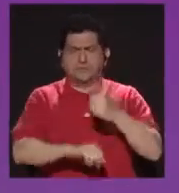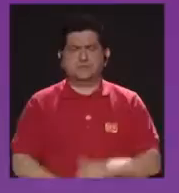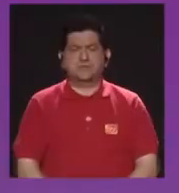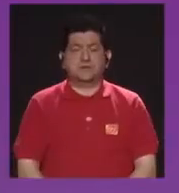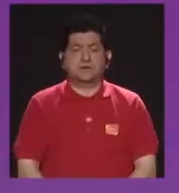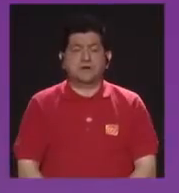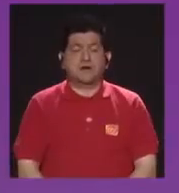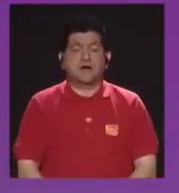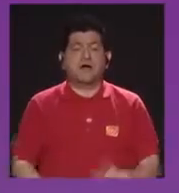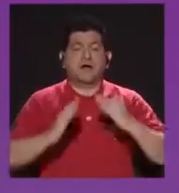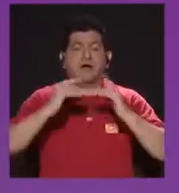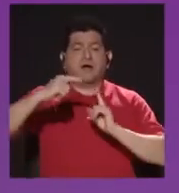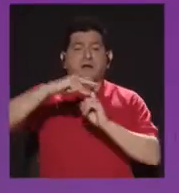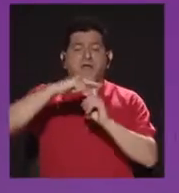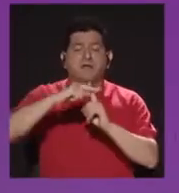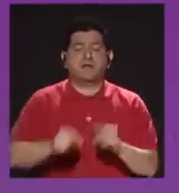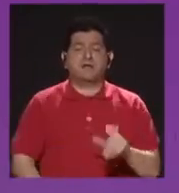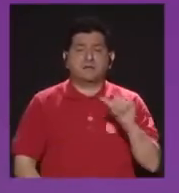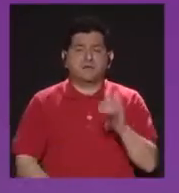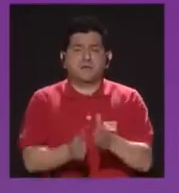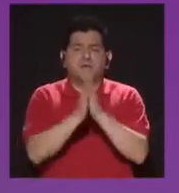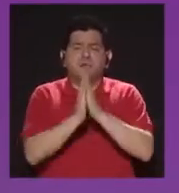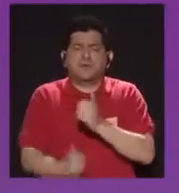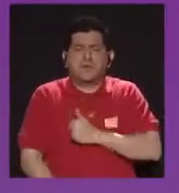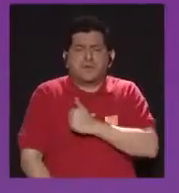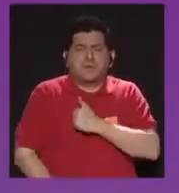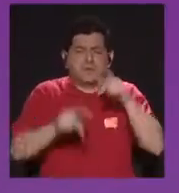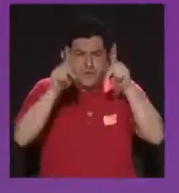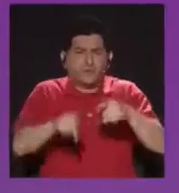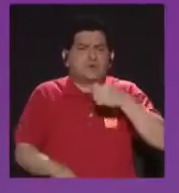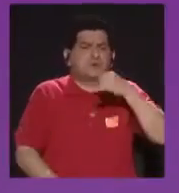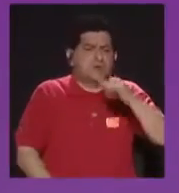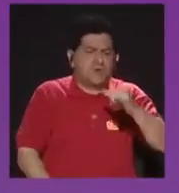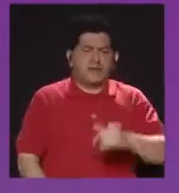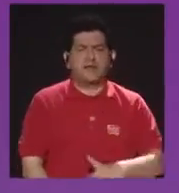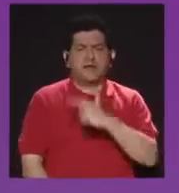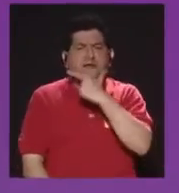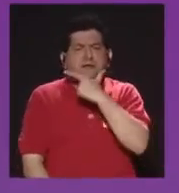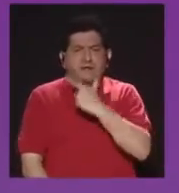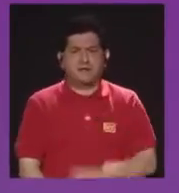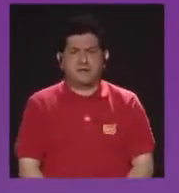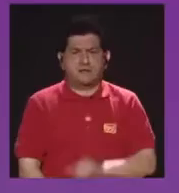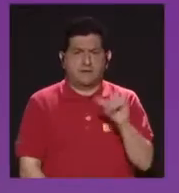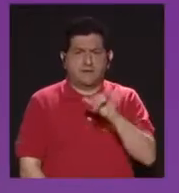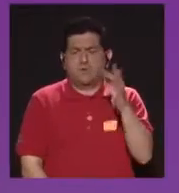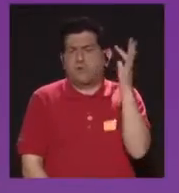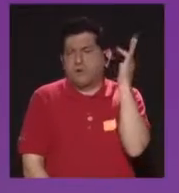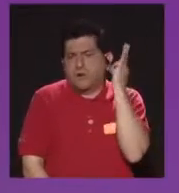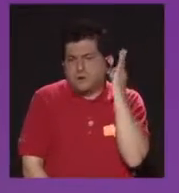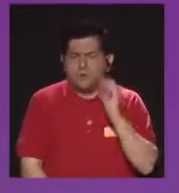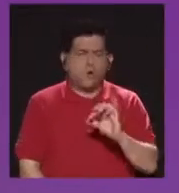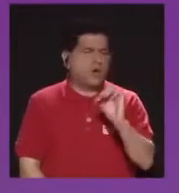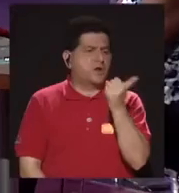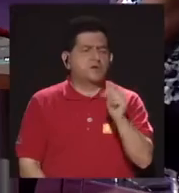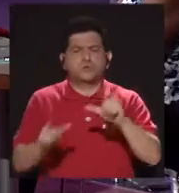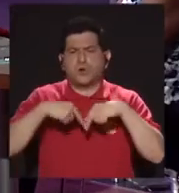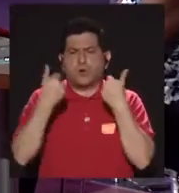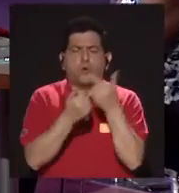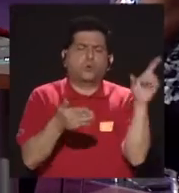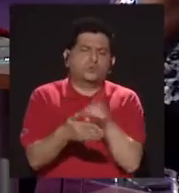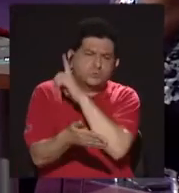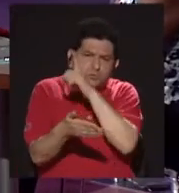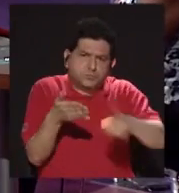si la iglesia debe pedirle perdón igual a la gente gay y lésbica y también a las mujeres y otros grupos que ha